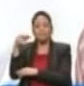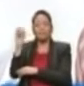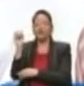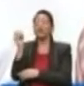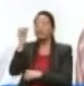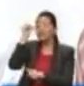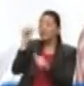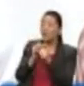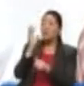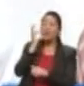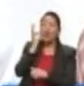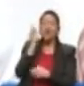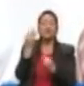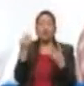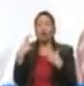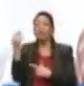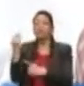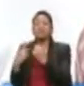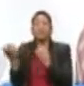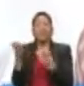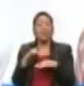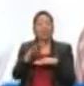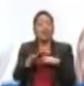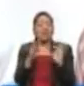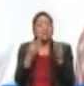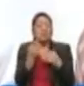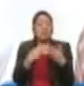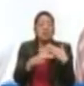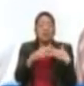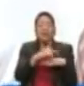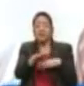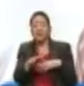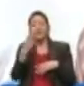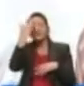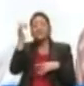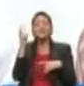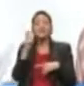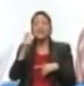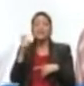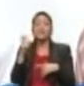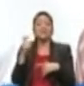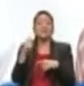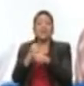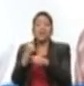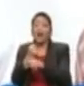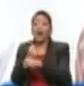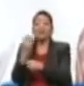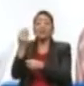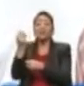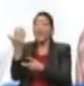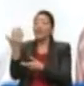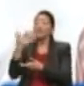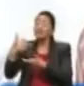afectadas tuvieron que emigrar, abandonar a sus hijos e hijas por la necesidad de tratar de recuperar los recursos que les